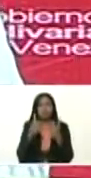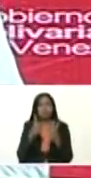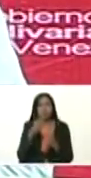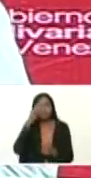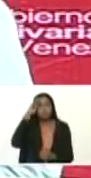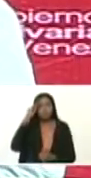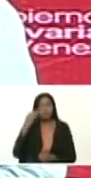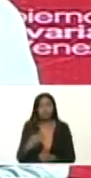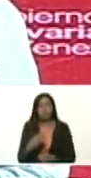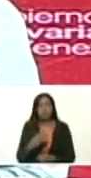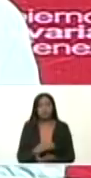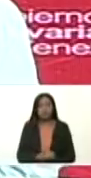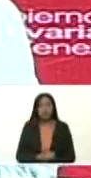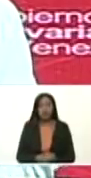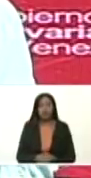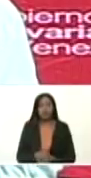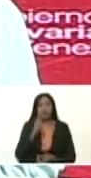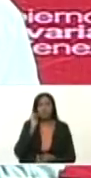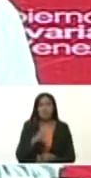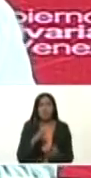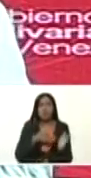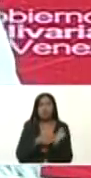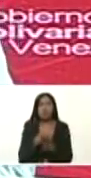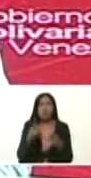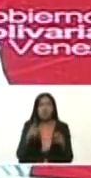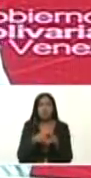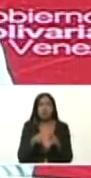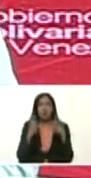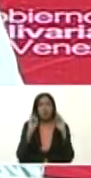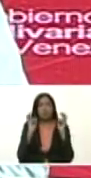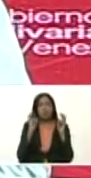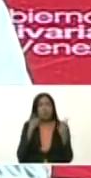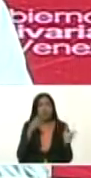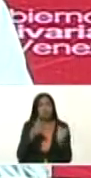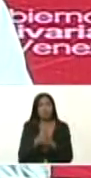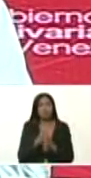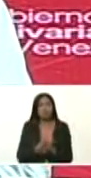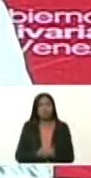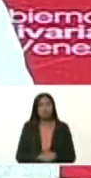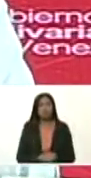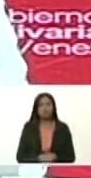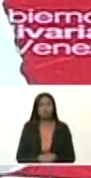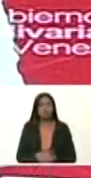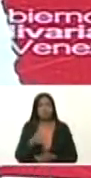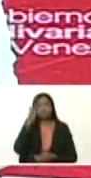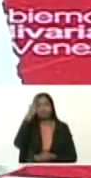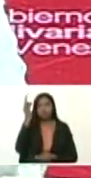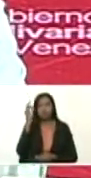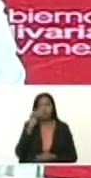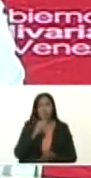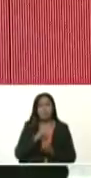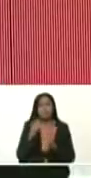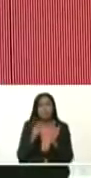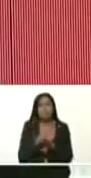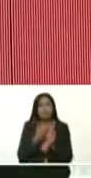debemos garantizar eso. Esto es un tema clave, señora vicepresidenta. El consejo de